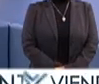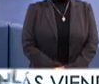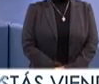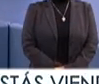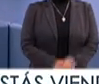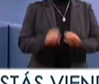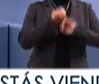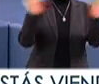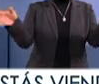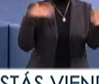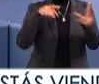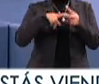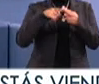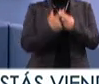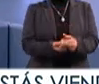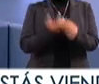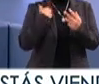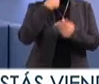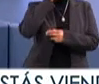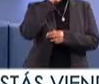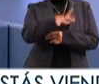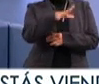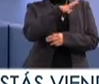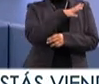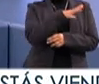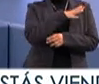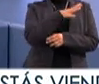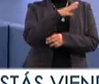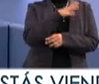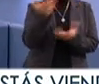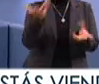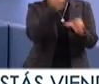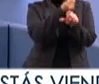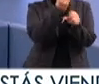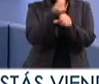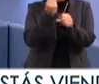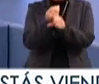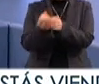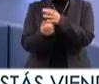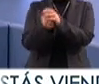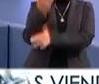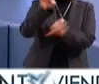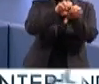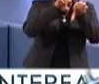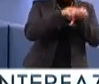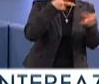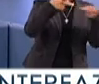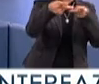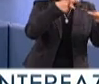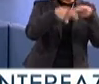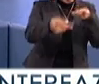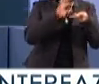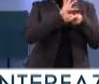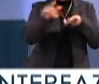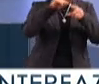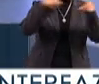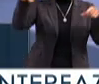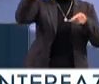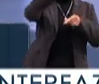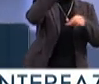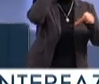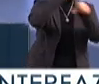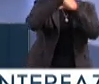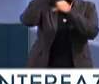Pues obviamente ya comenzaron a darse también los ajustes, los nuevos equipos se están presentando desde las distintas